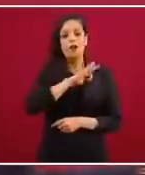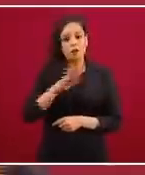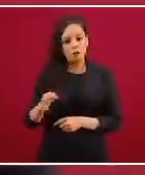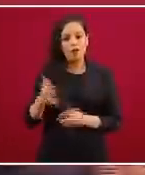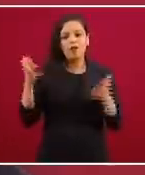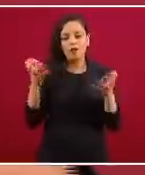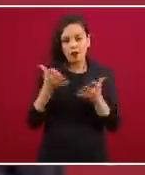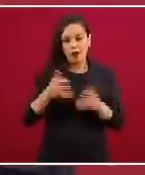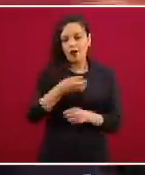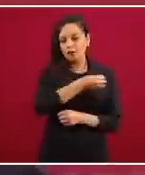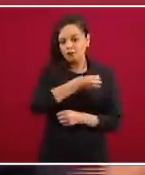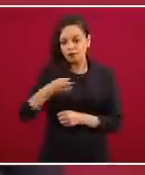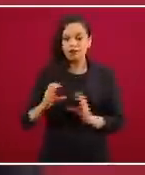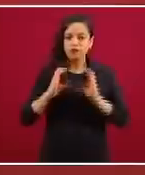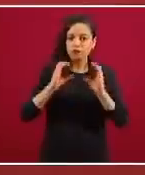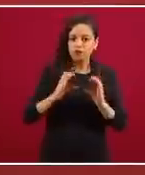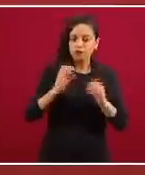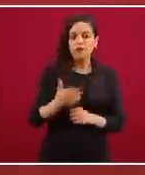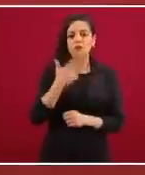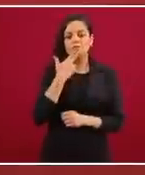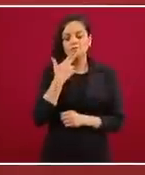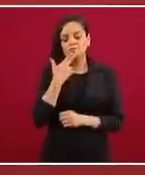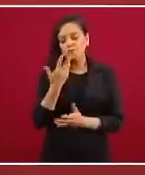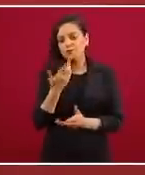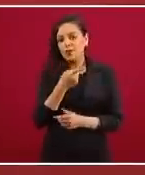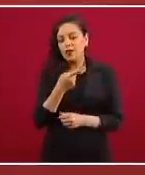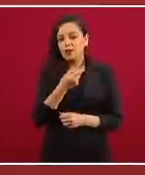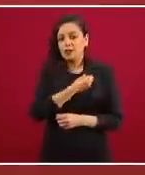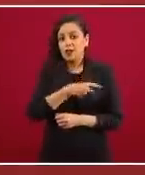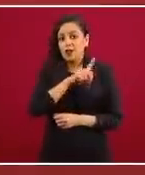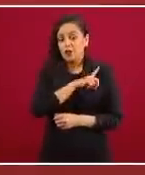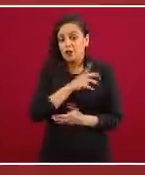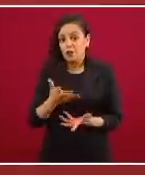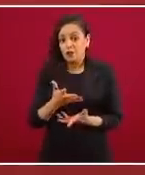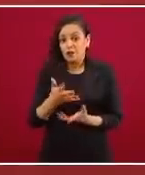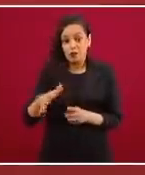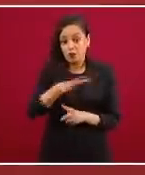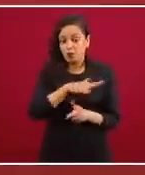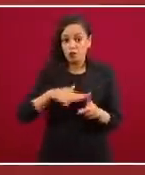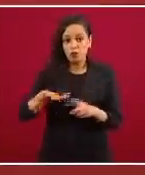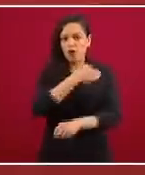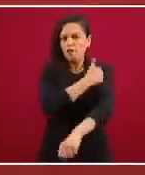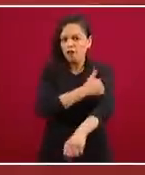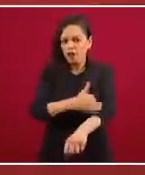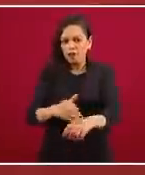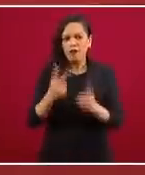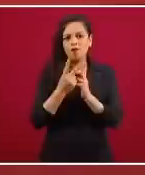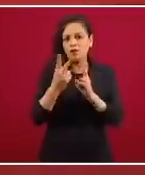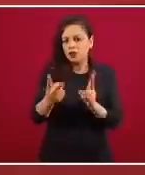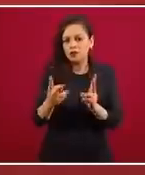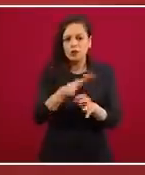salud de sus familiares, de su comunidad y de todas y todos. La transparencia en el manejo de la